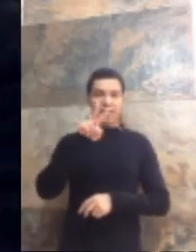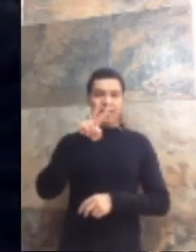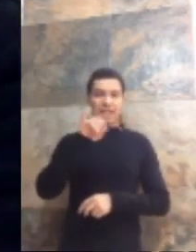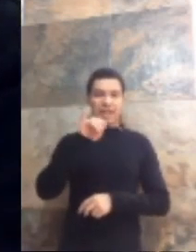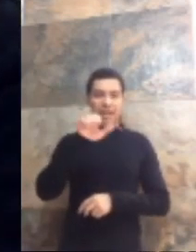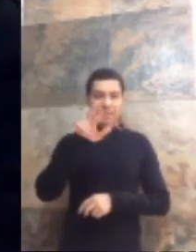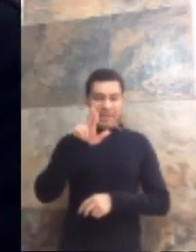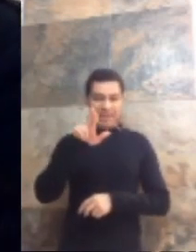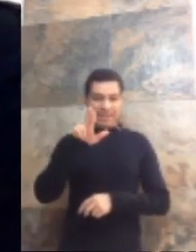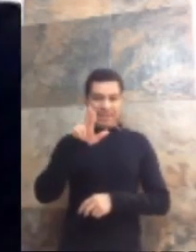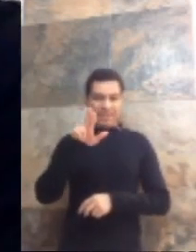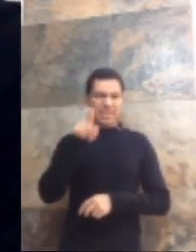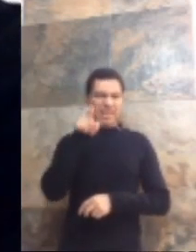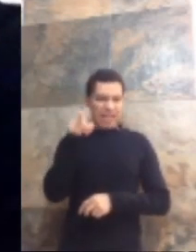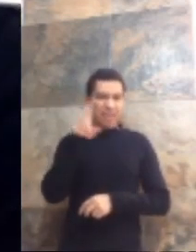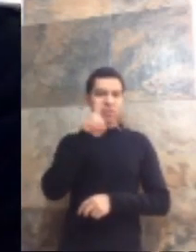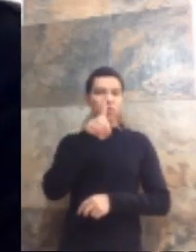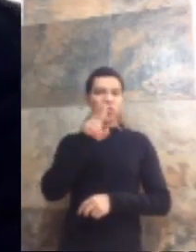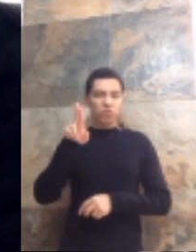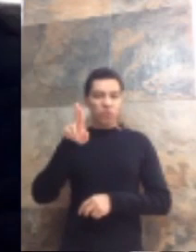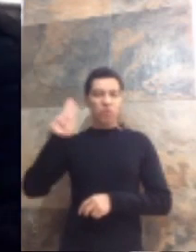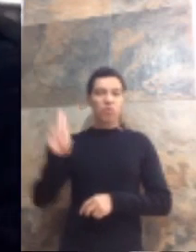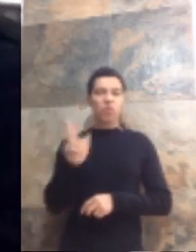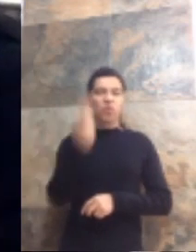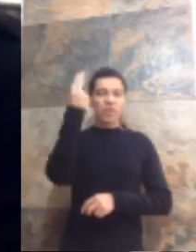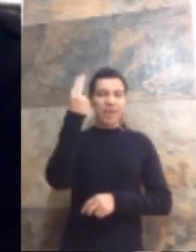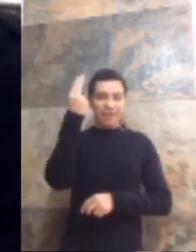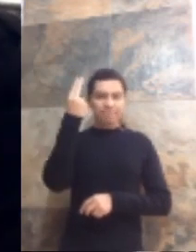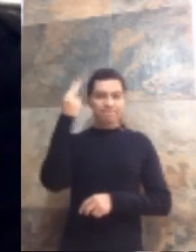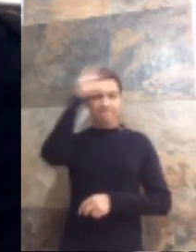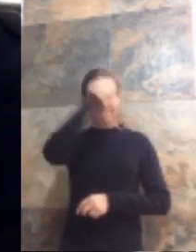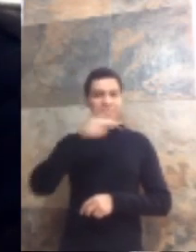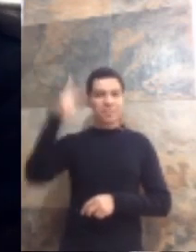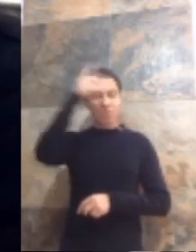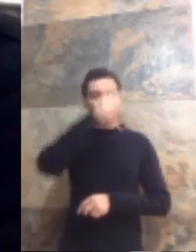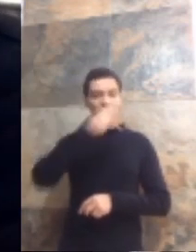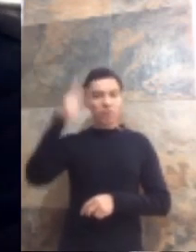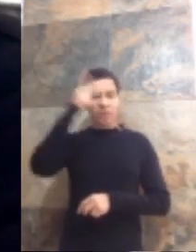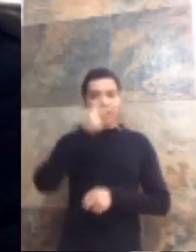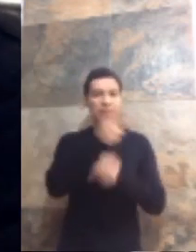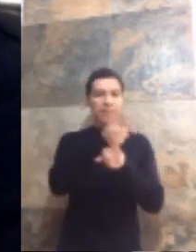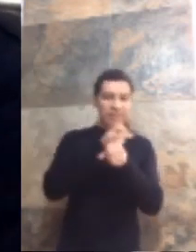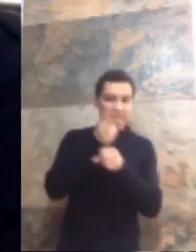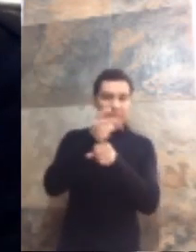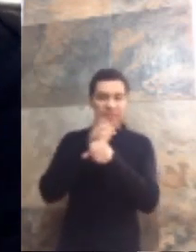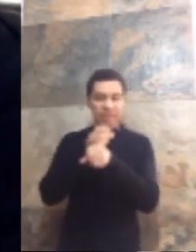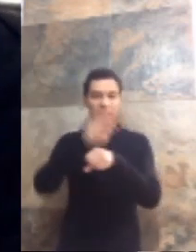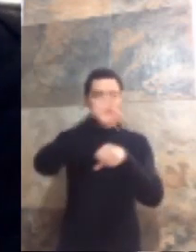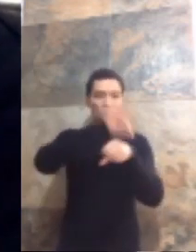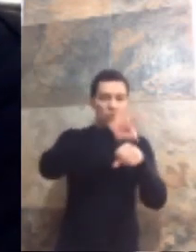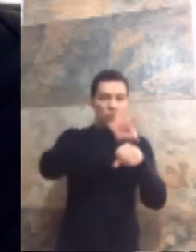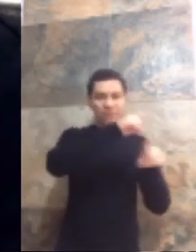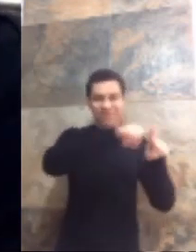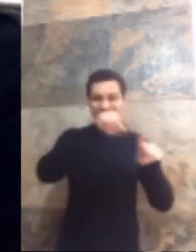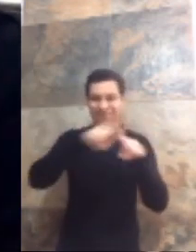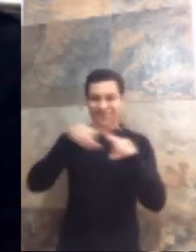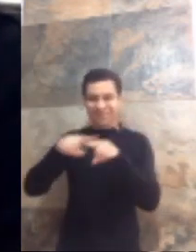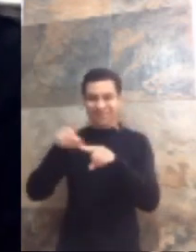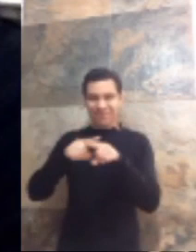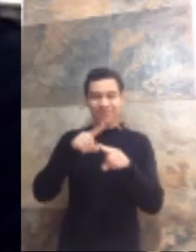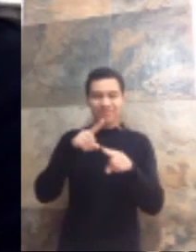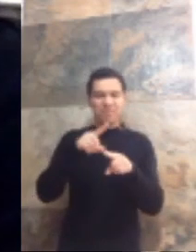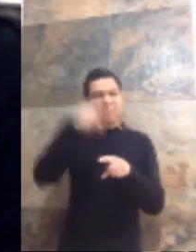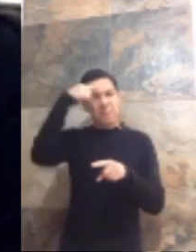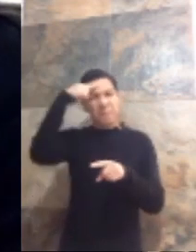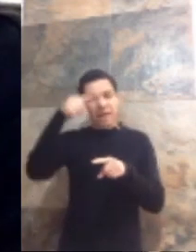nos invitó a varios miembros de la Facultad de Psicología a formar una serie de pláticas